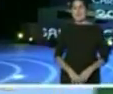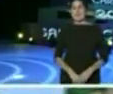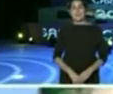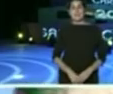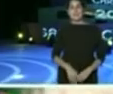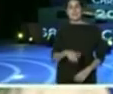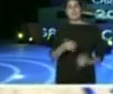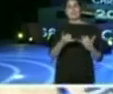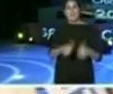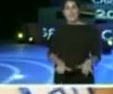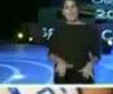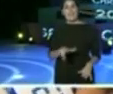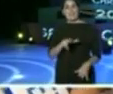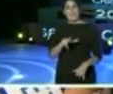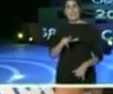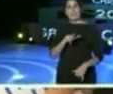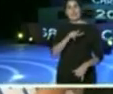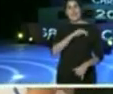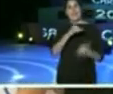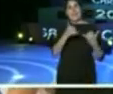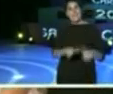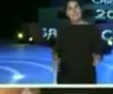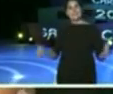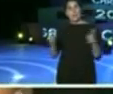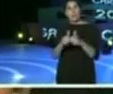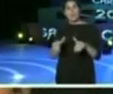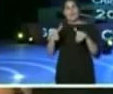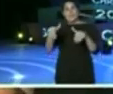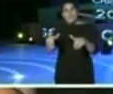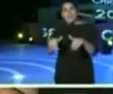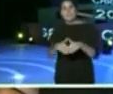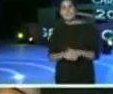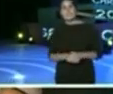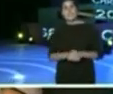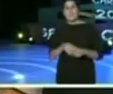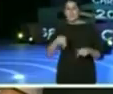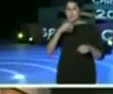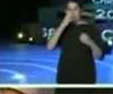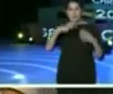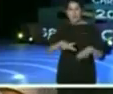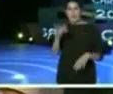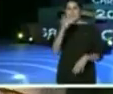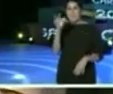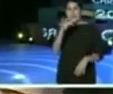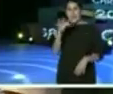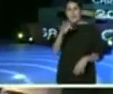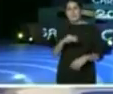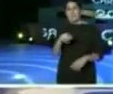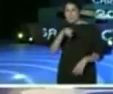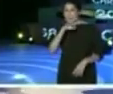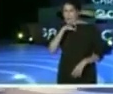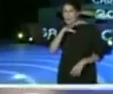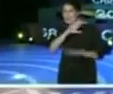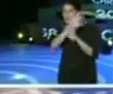por estos faunos, nuestra presidenta del organismo autónomo de fiestas. Un histórico Fermín, que estará muy contento, muy